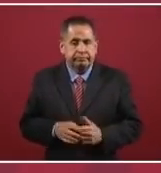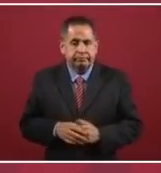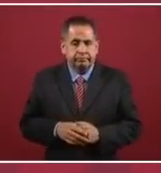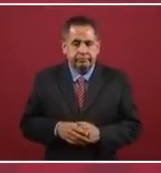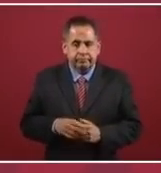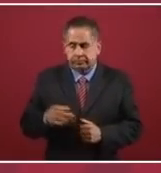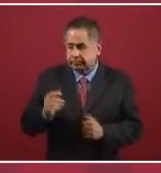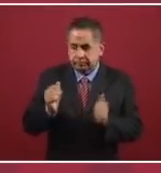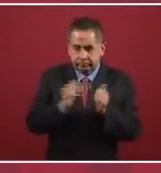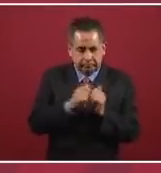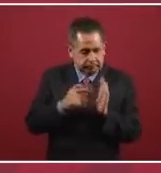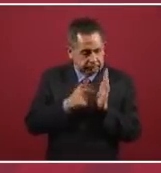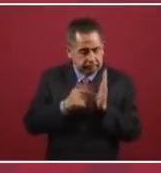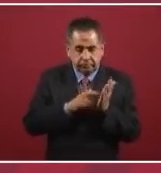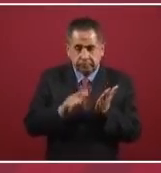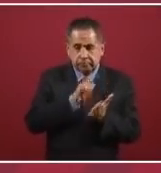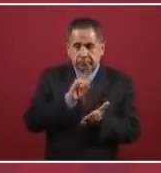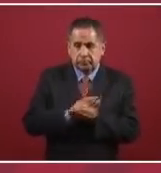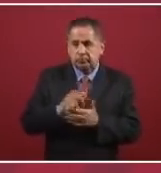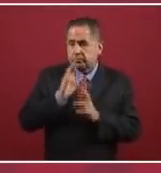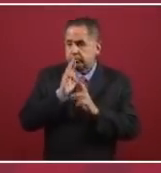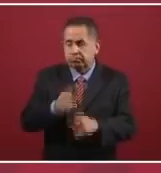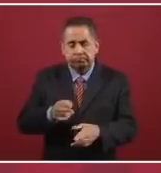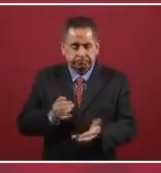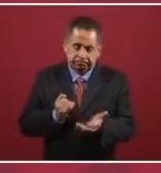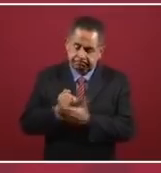de conformidad con la ley resuelva,